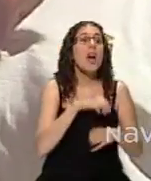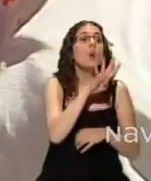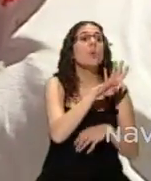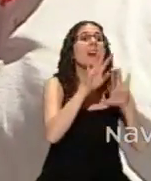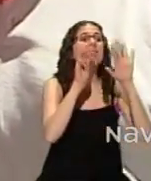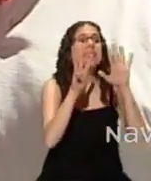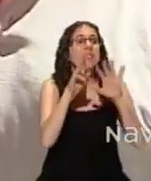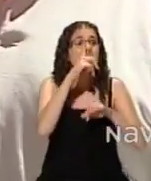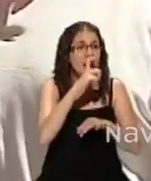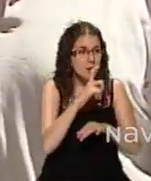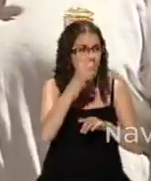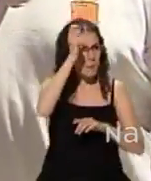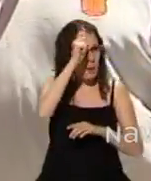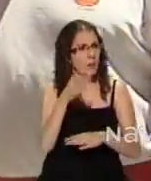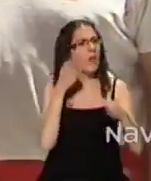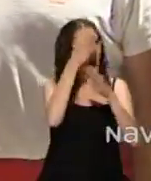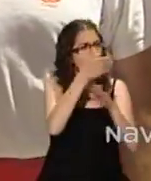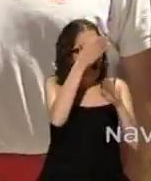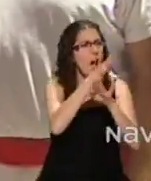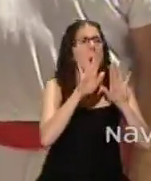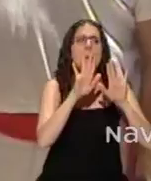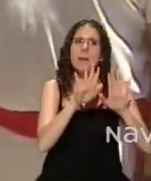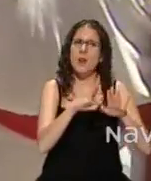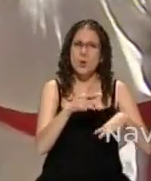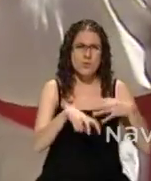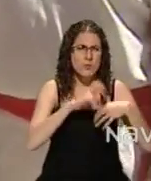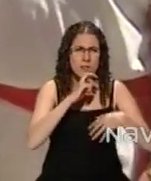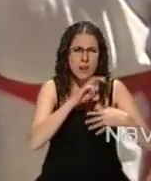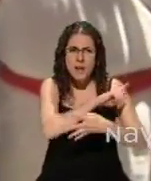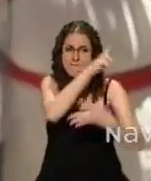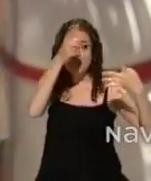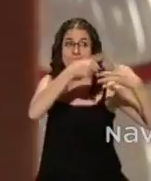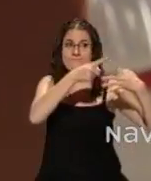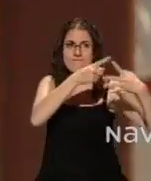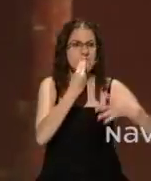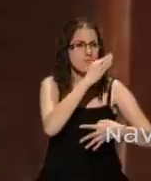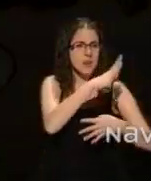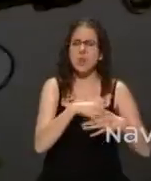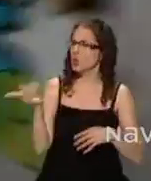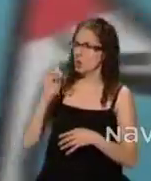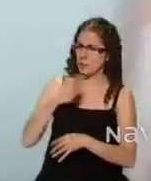pero para mí como estas no hay ninguna. Que no, que las mías no son las mejores. Que no, ¿y dónde eres tú, pues?